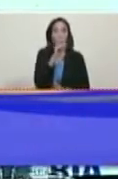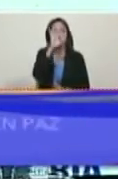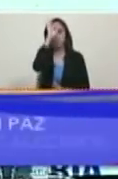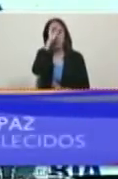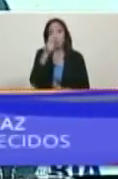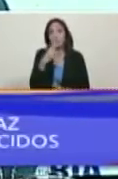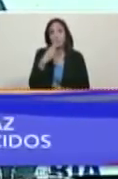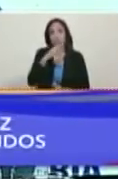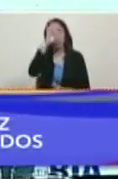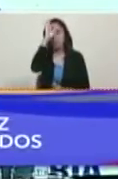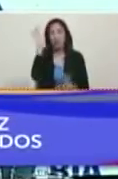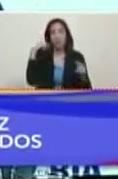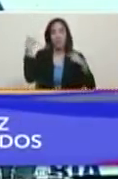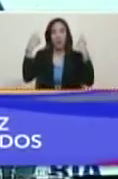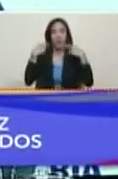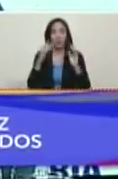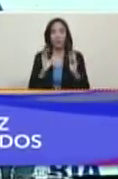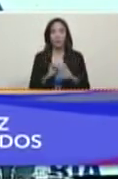No sabemos.